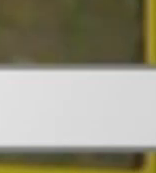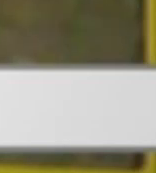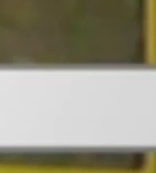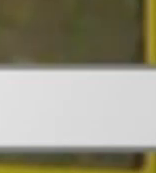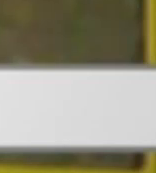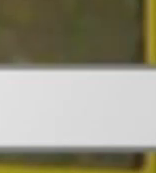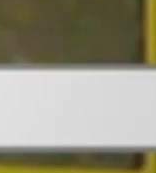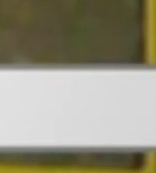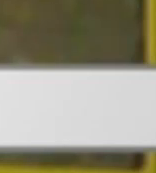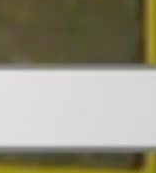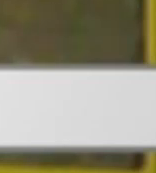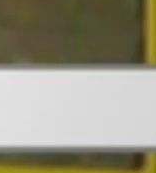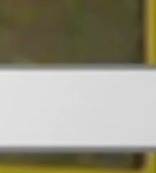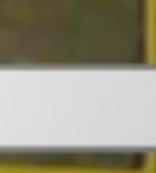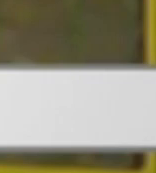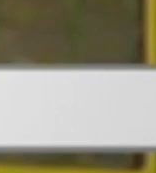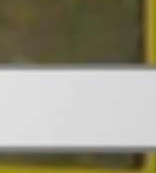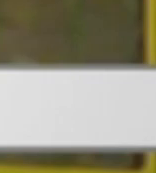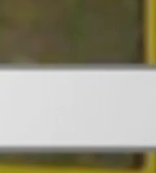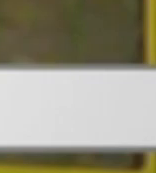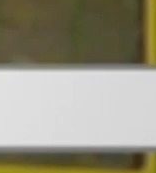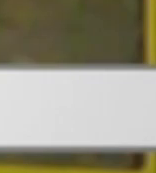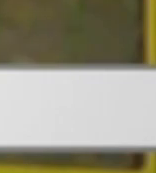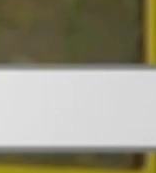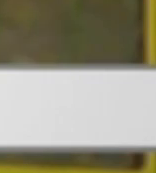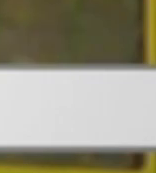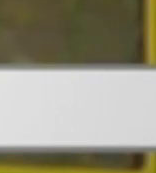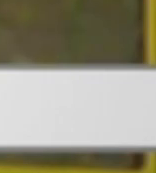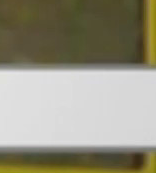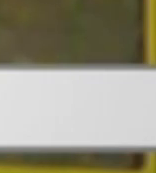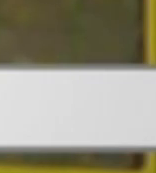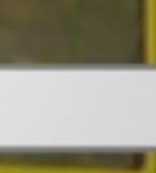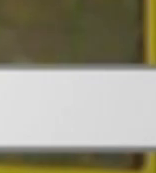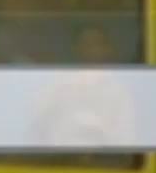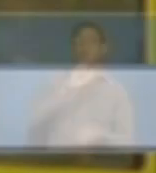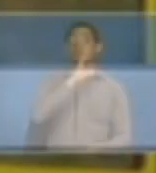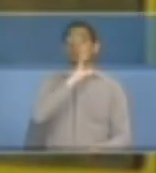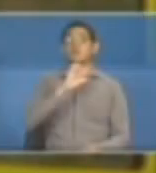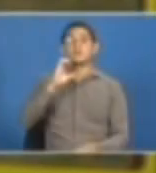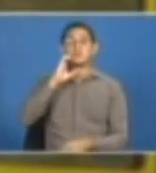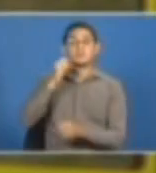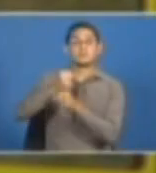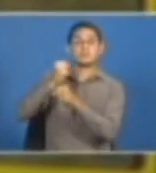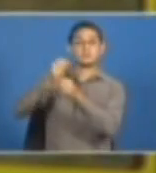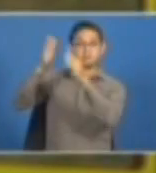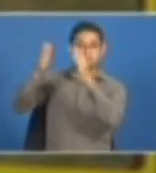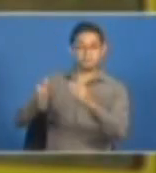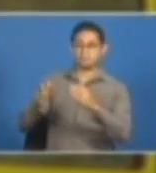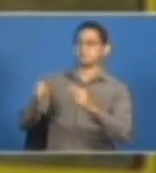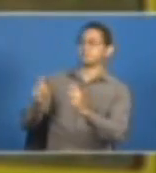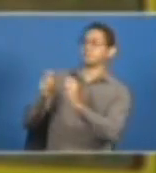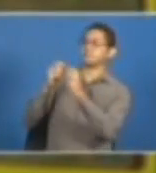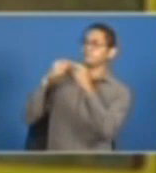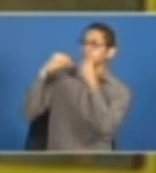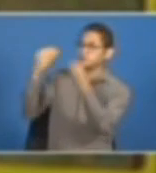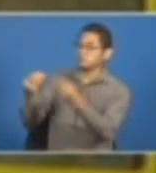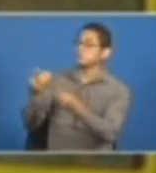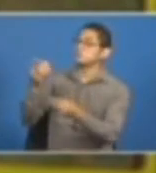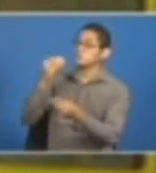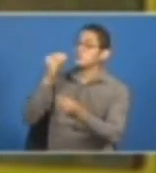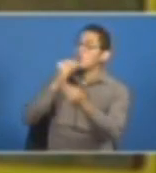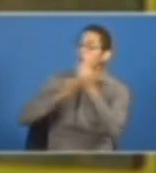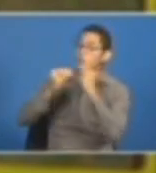qué? Para garantizarle a nuestros productores y a nuestro pueblo que lo que vamos a